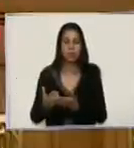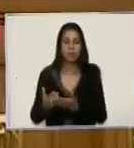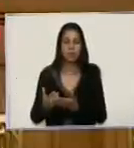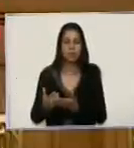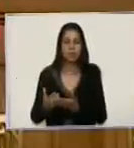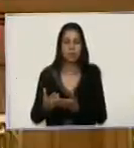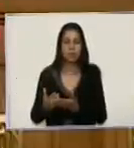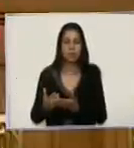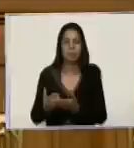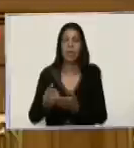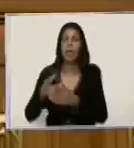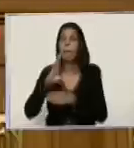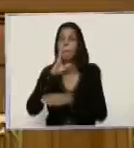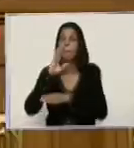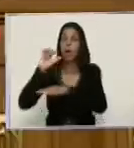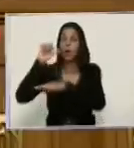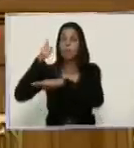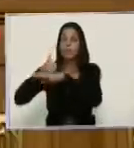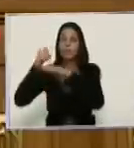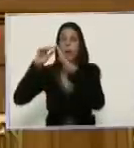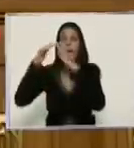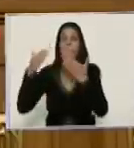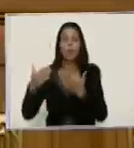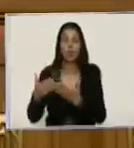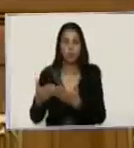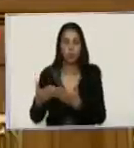Bueno, el banco más grande del mundo